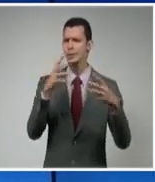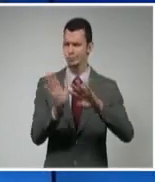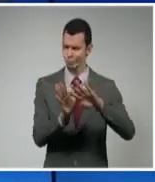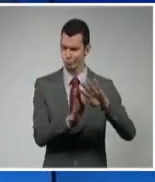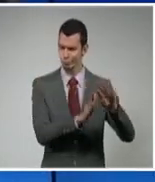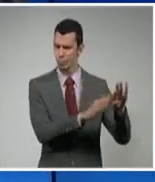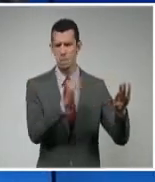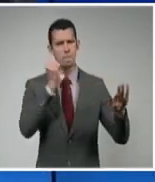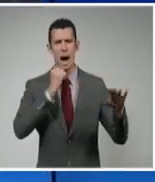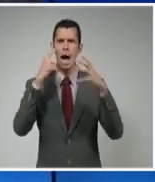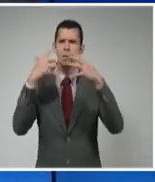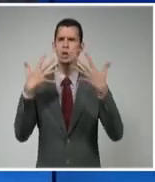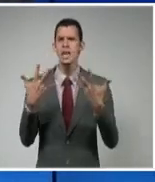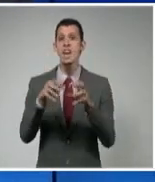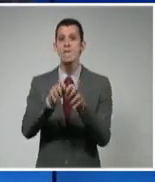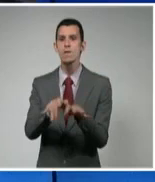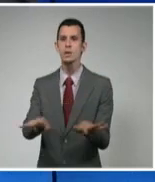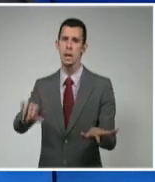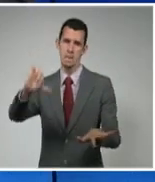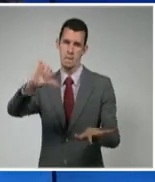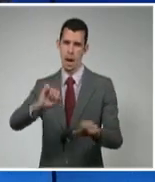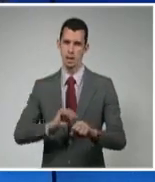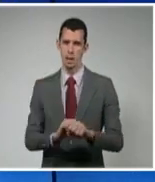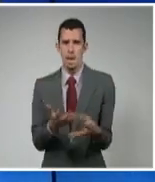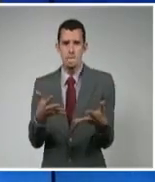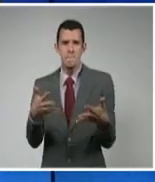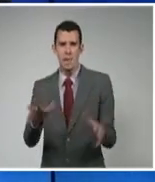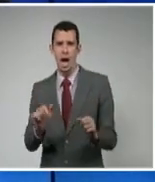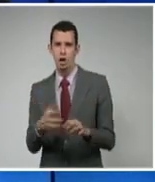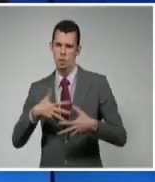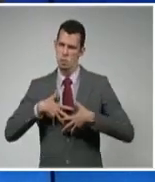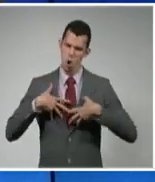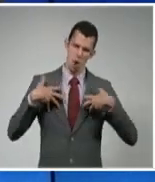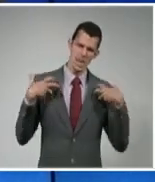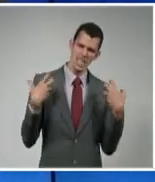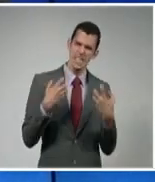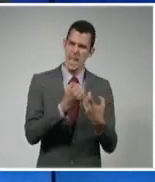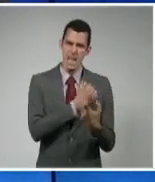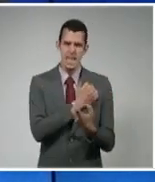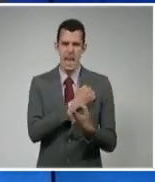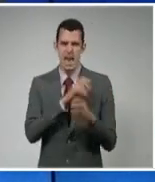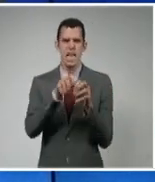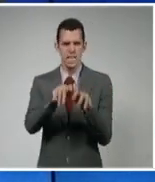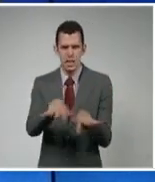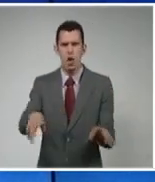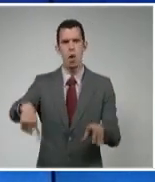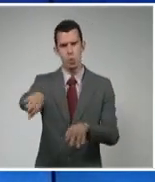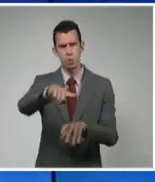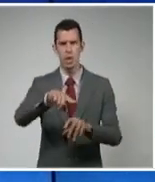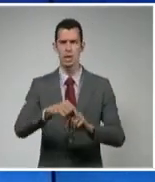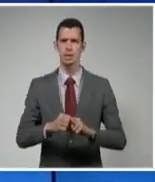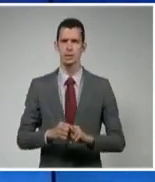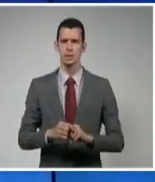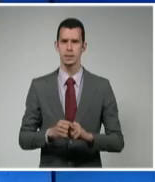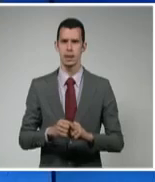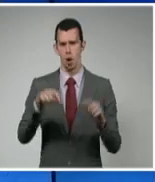el miedo y también la violencia. Hoy yo les traigo nuevas pruebas acerca del financiamiento para